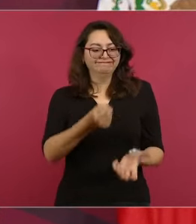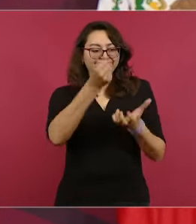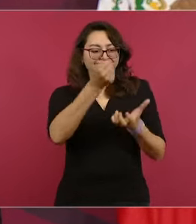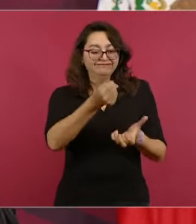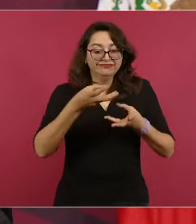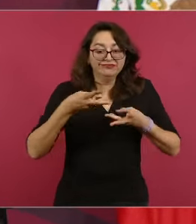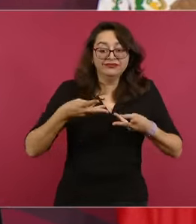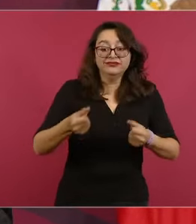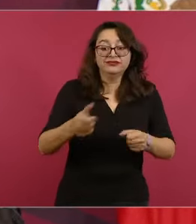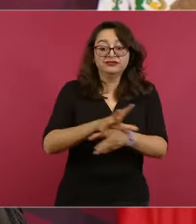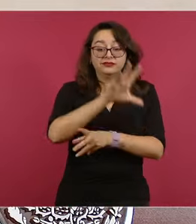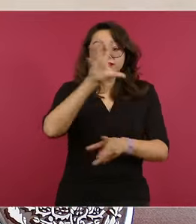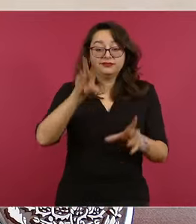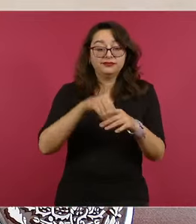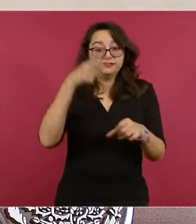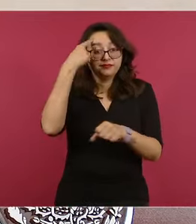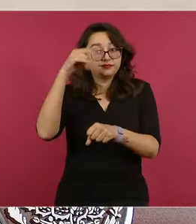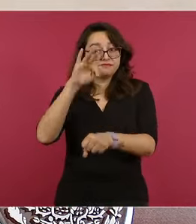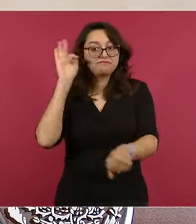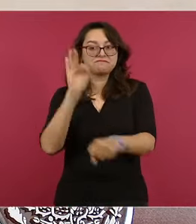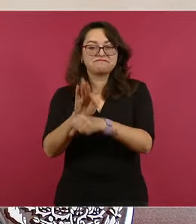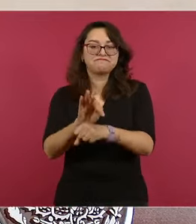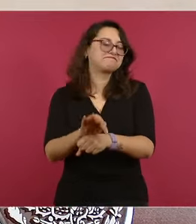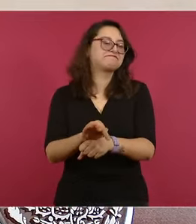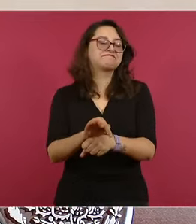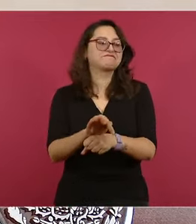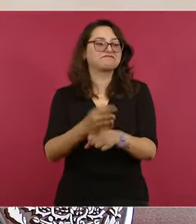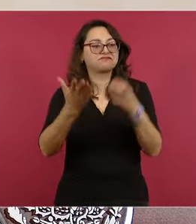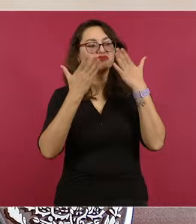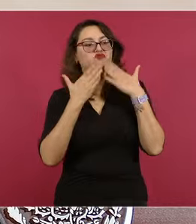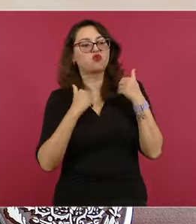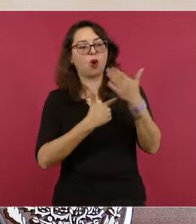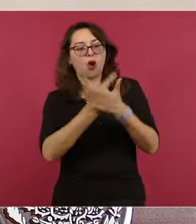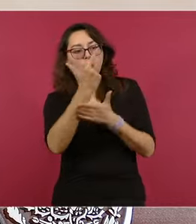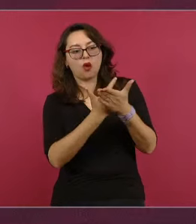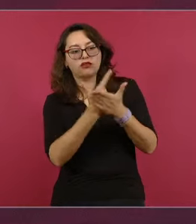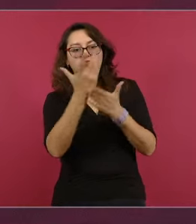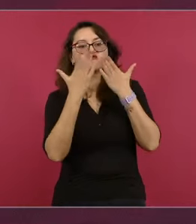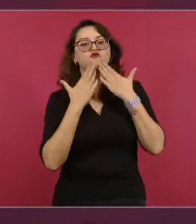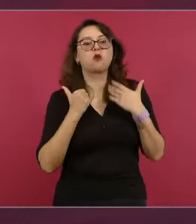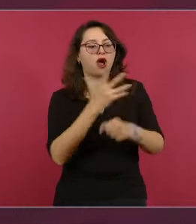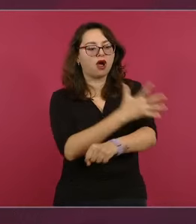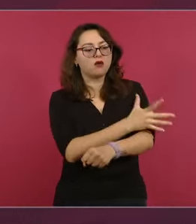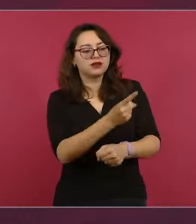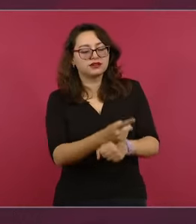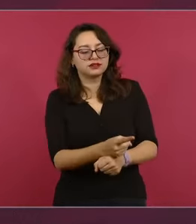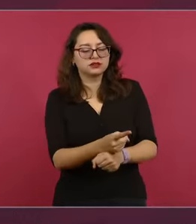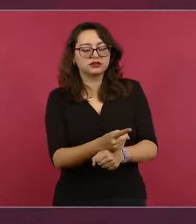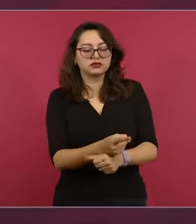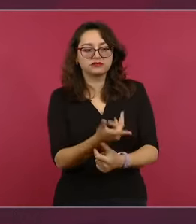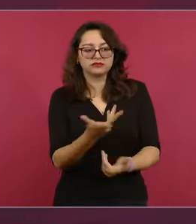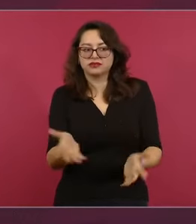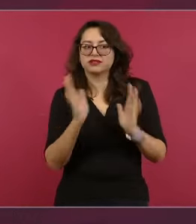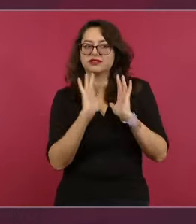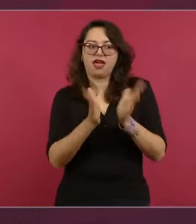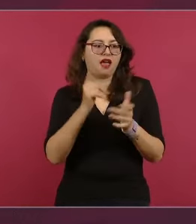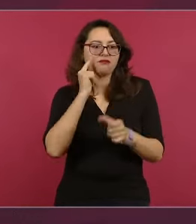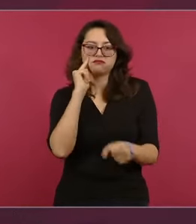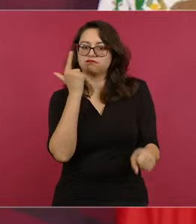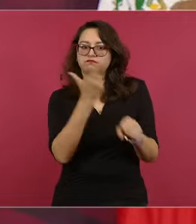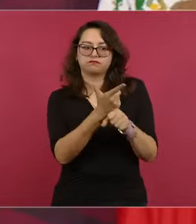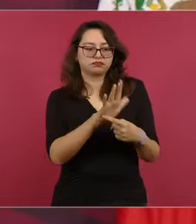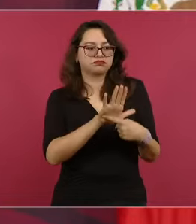y no hay transparencia en el manejo de esos recursos. Entonces,